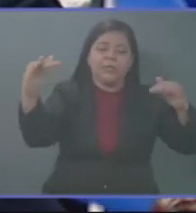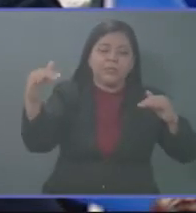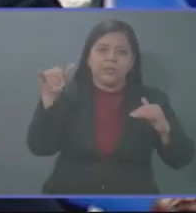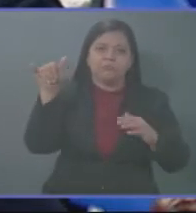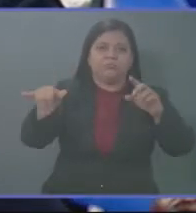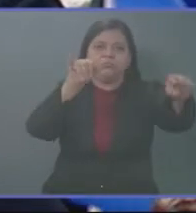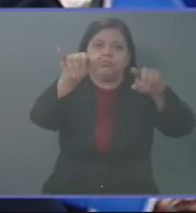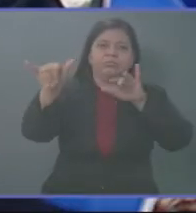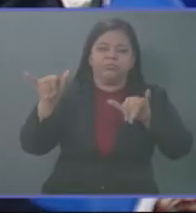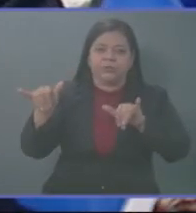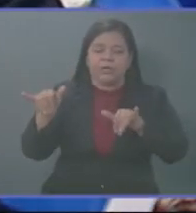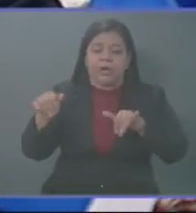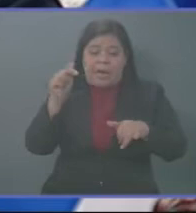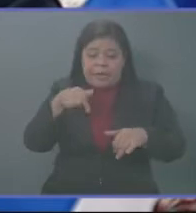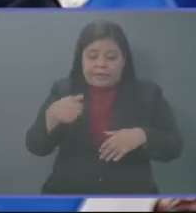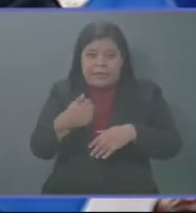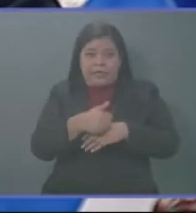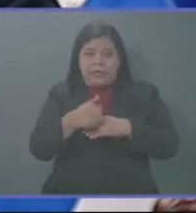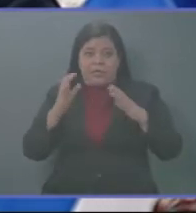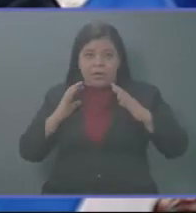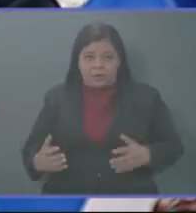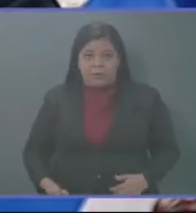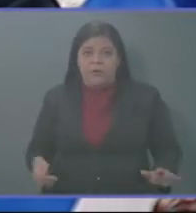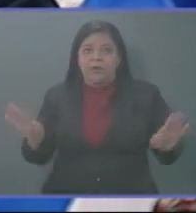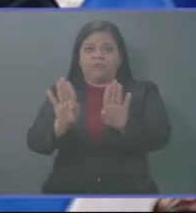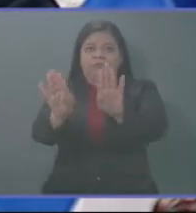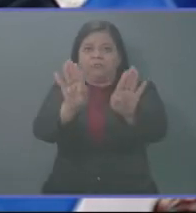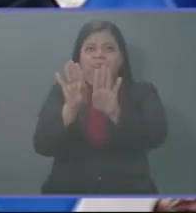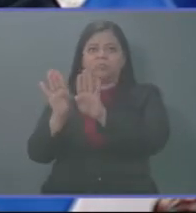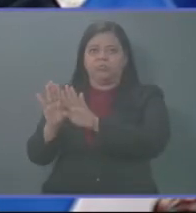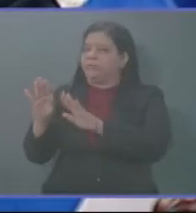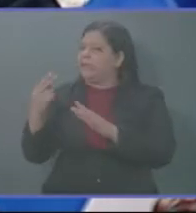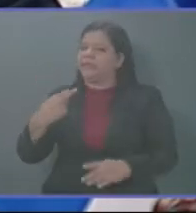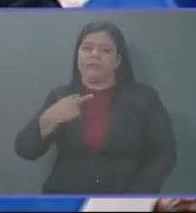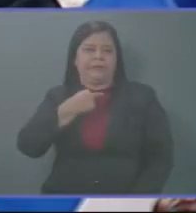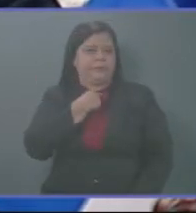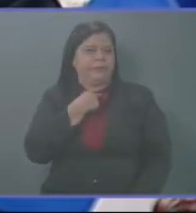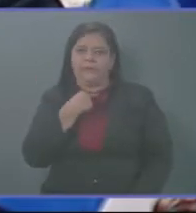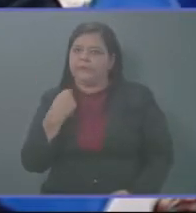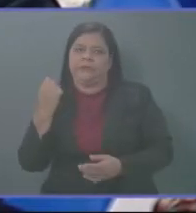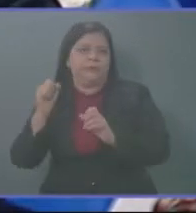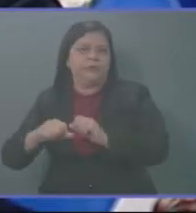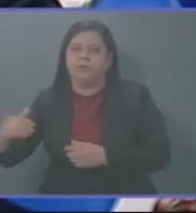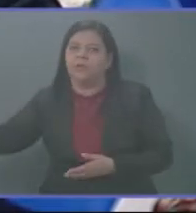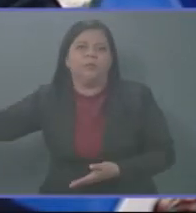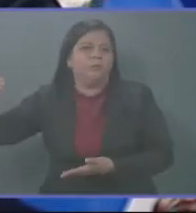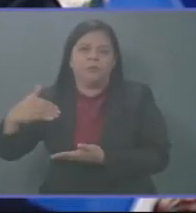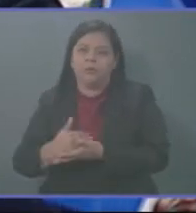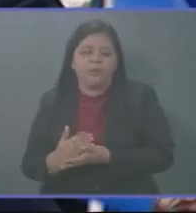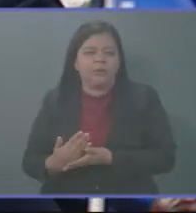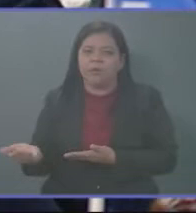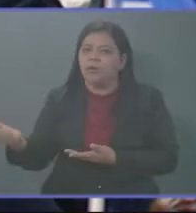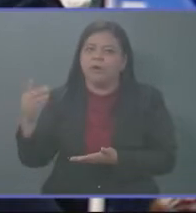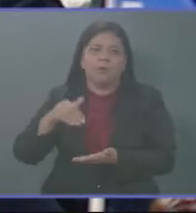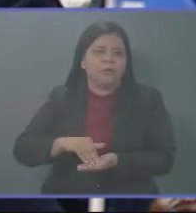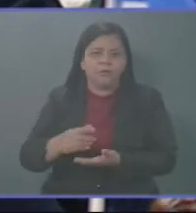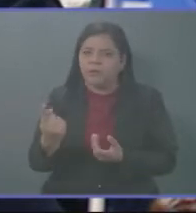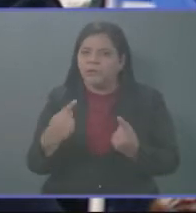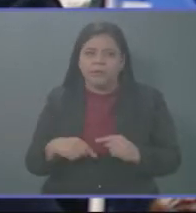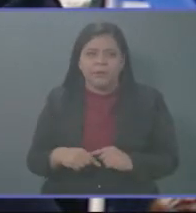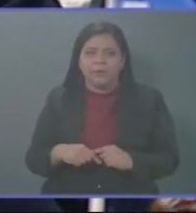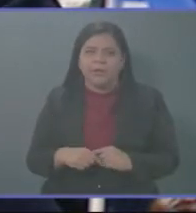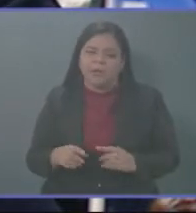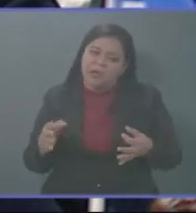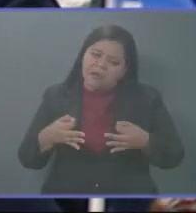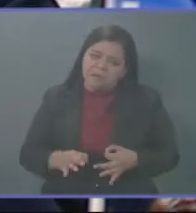salvadoreño les diese facilidades para que pudiesen retornar vía aérea, vía marítima